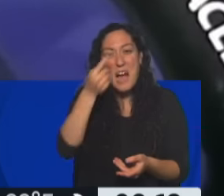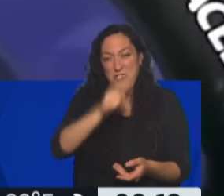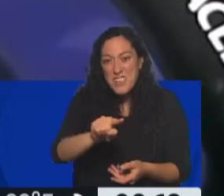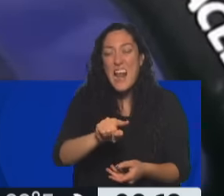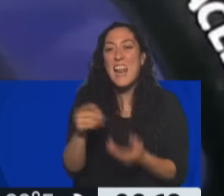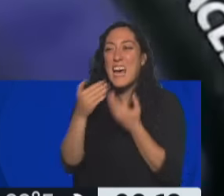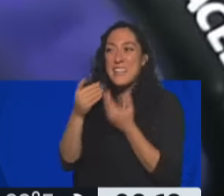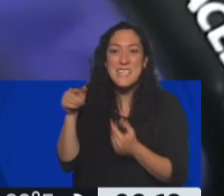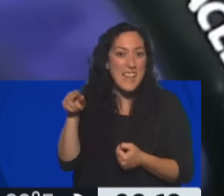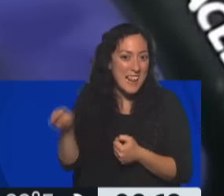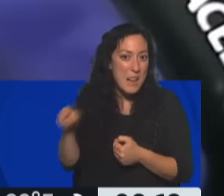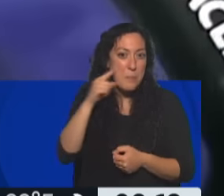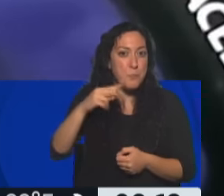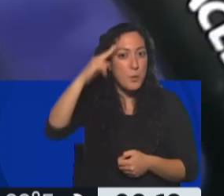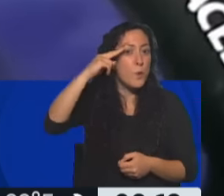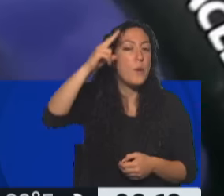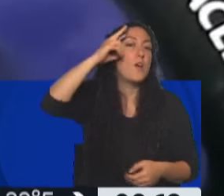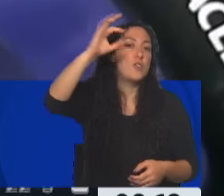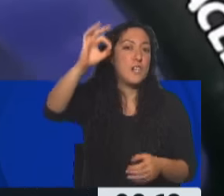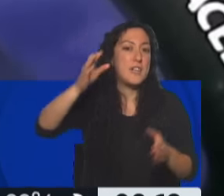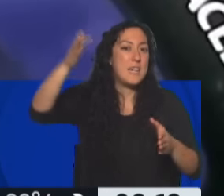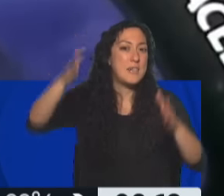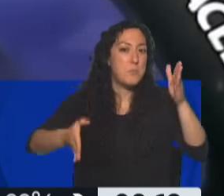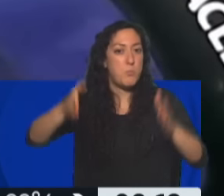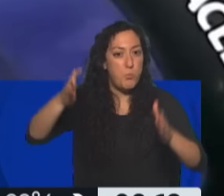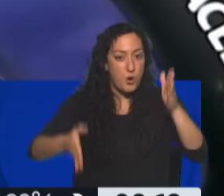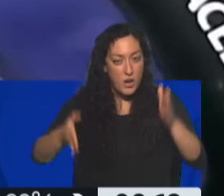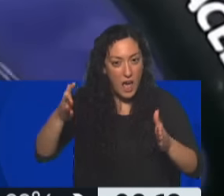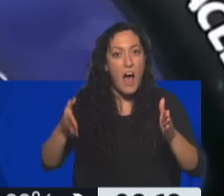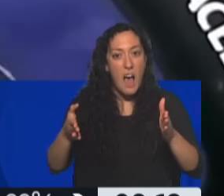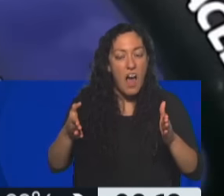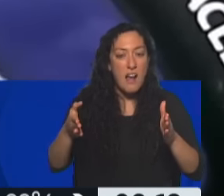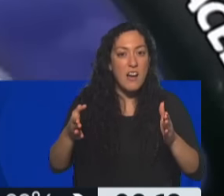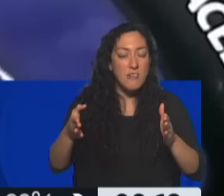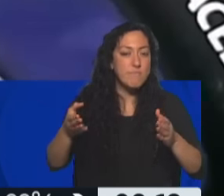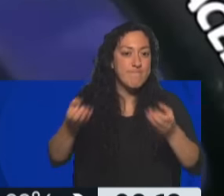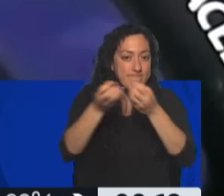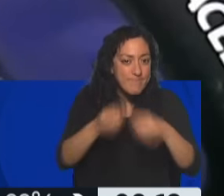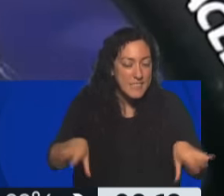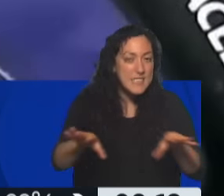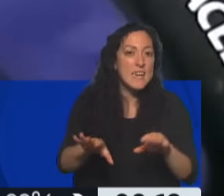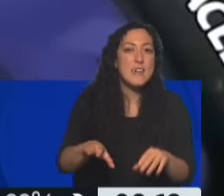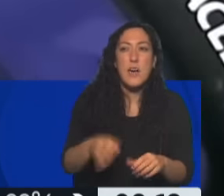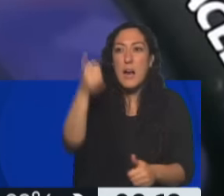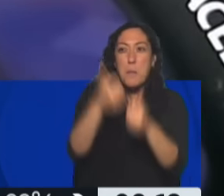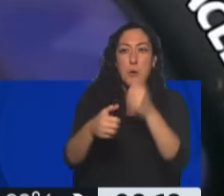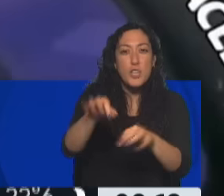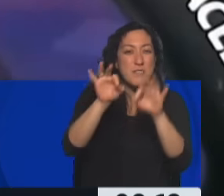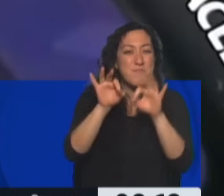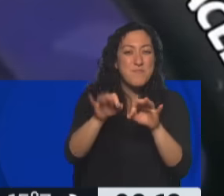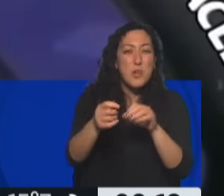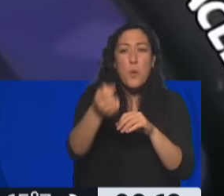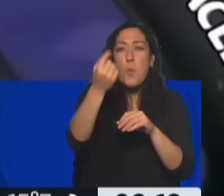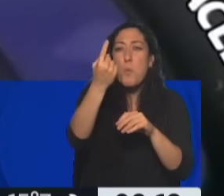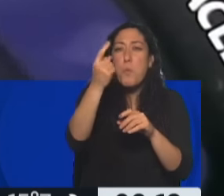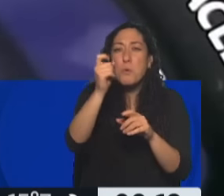en la temporada 1980 y tuvo casi un campeonato. A un punto de Piquet